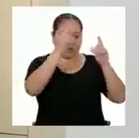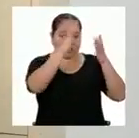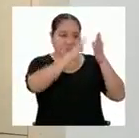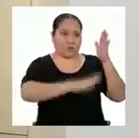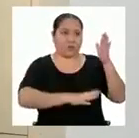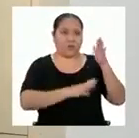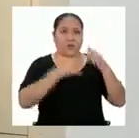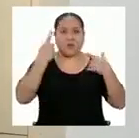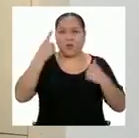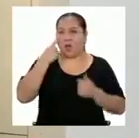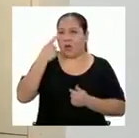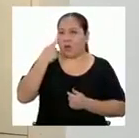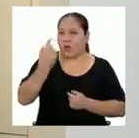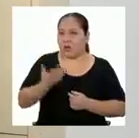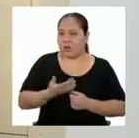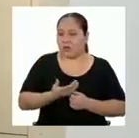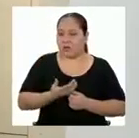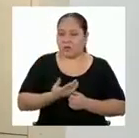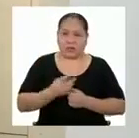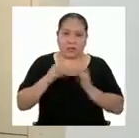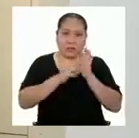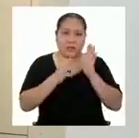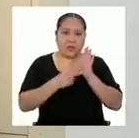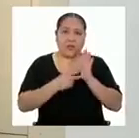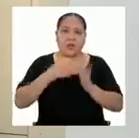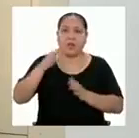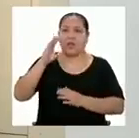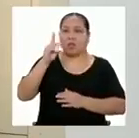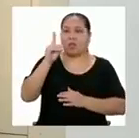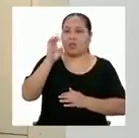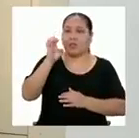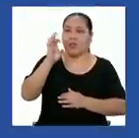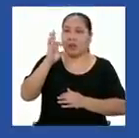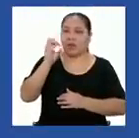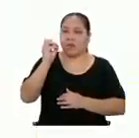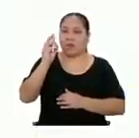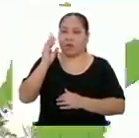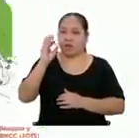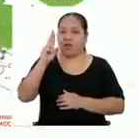momento, ¿ya conoces el significado de deforestación y degradación? ¿No?